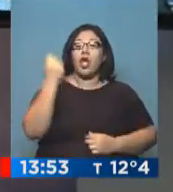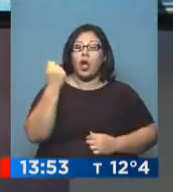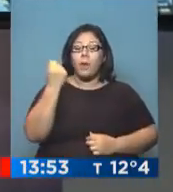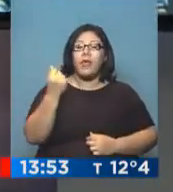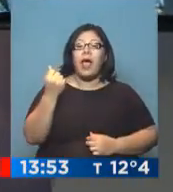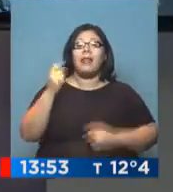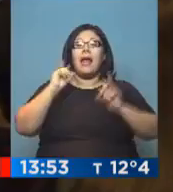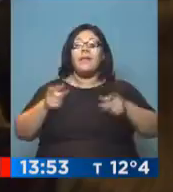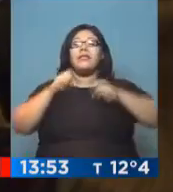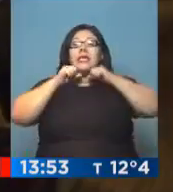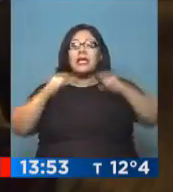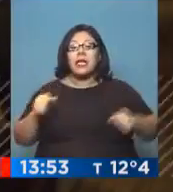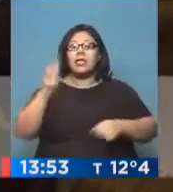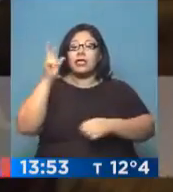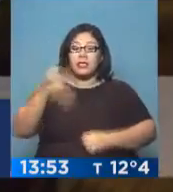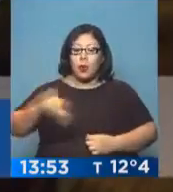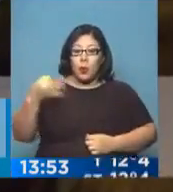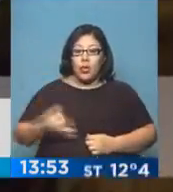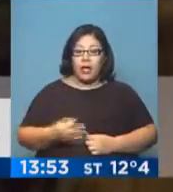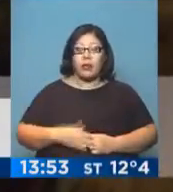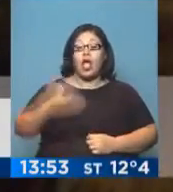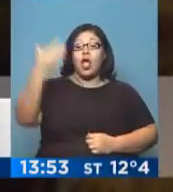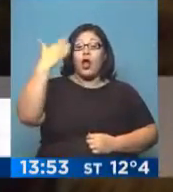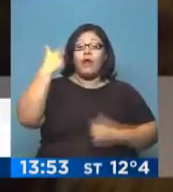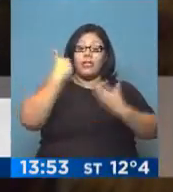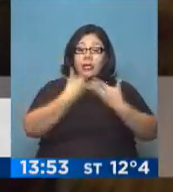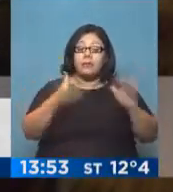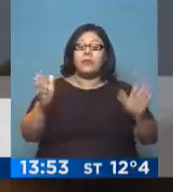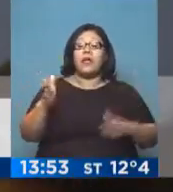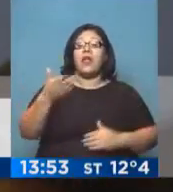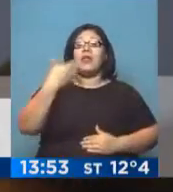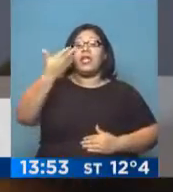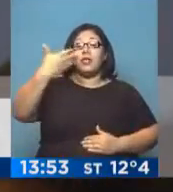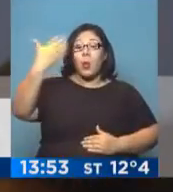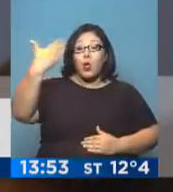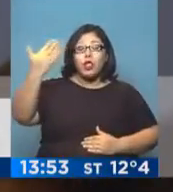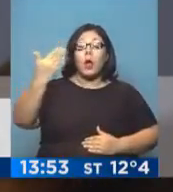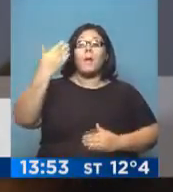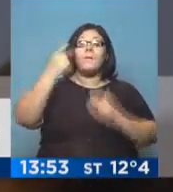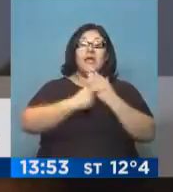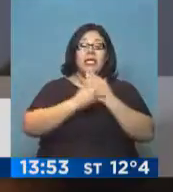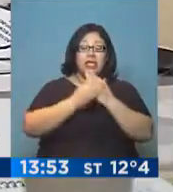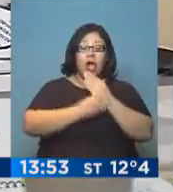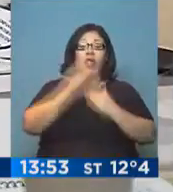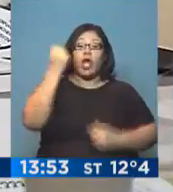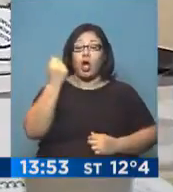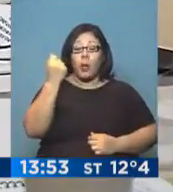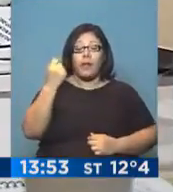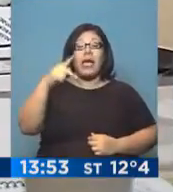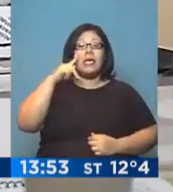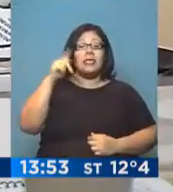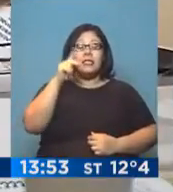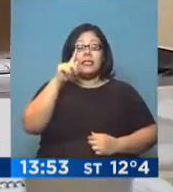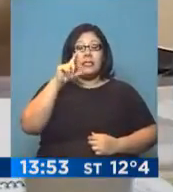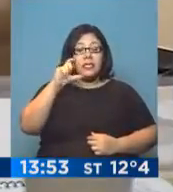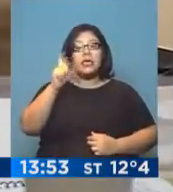de Seguridad. Al inaugurar la conferencia, en su discurso, el ministro de Economía, Axel Kicillof, se refirió